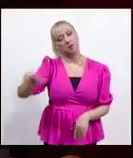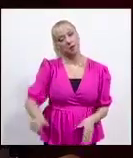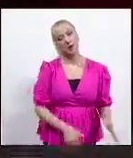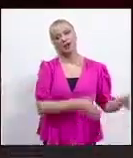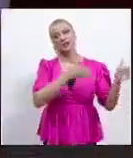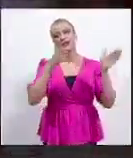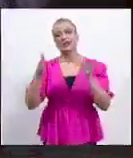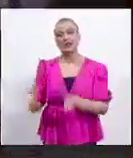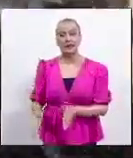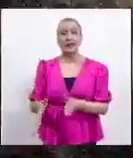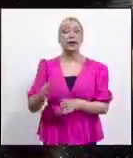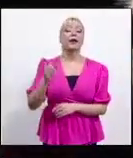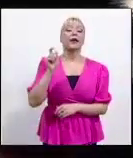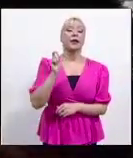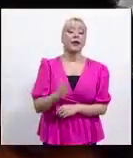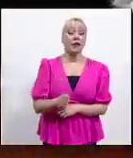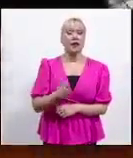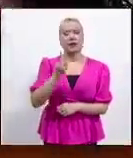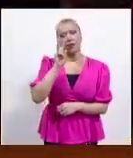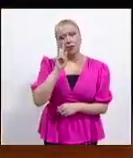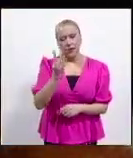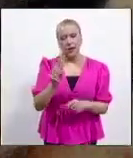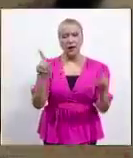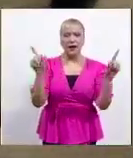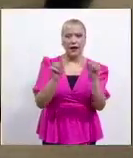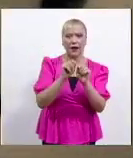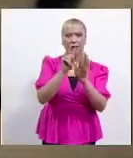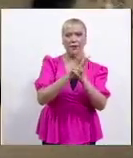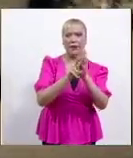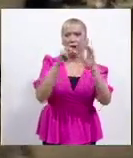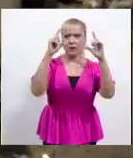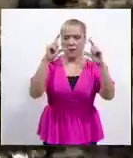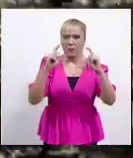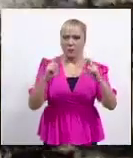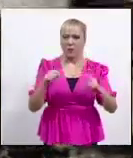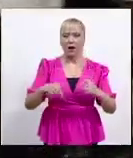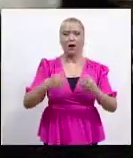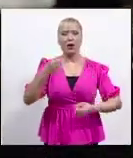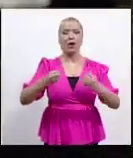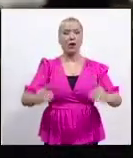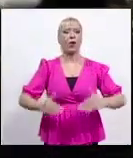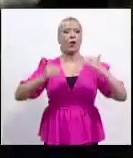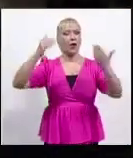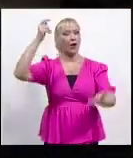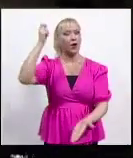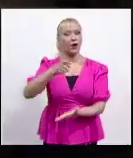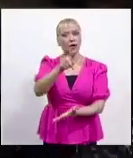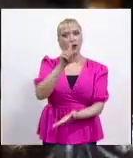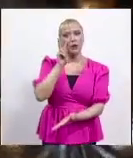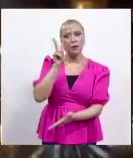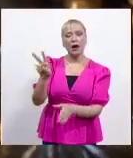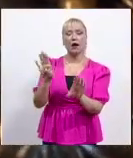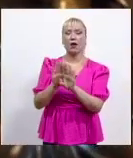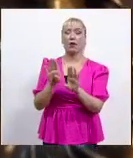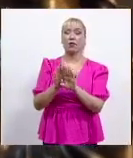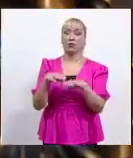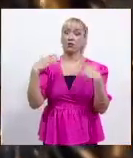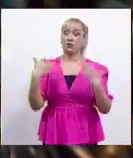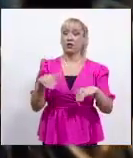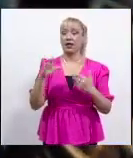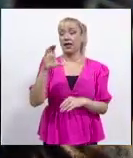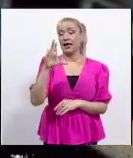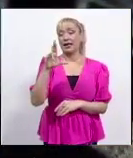de opinión, le tendremos cápsulas sobre las precursoras de la Suprema Corte, en las que se dará cuenta de las trayectorias de María